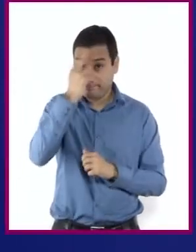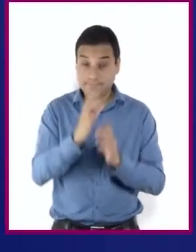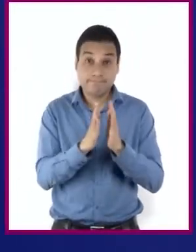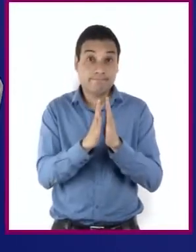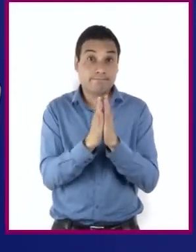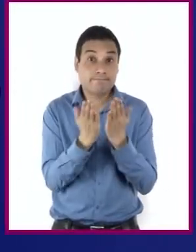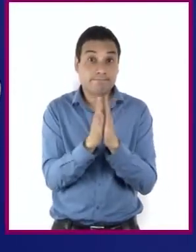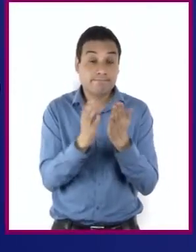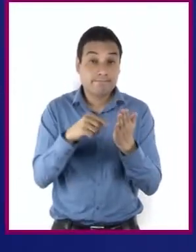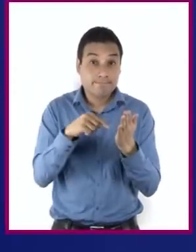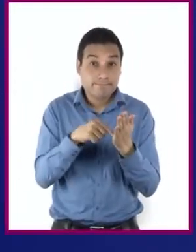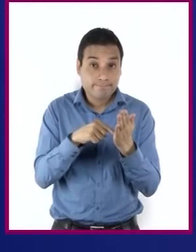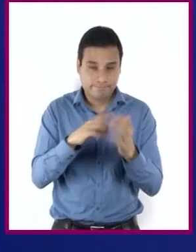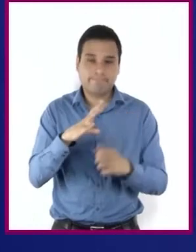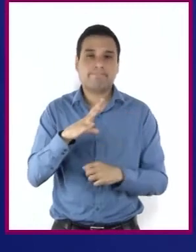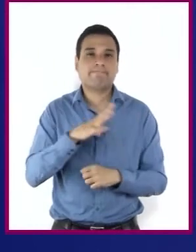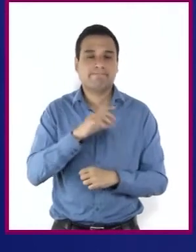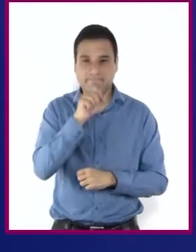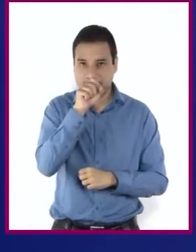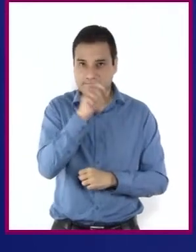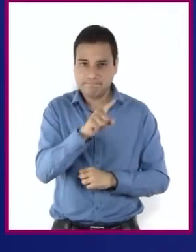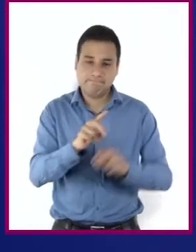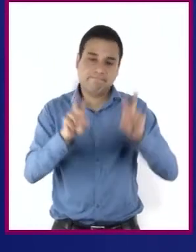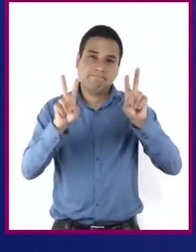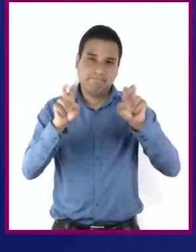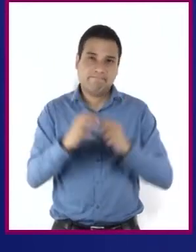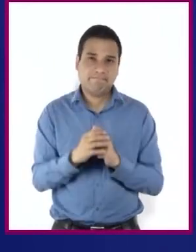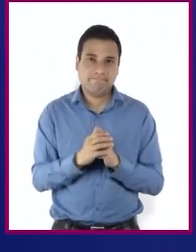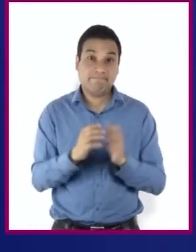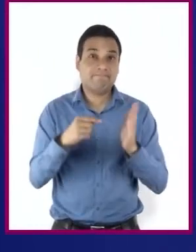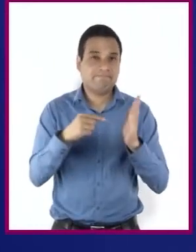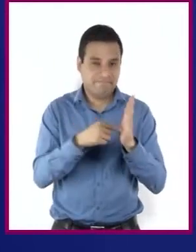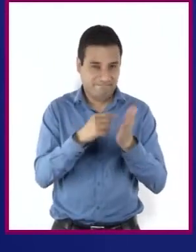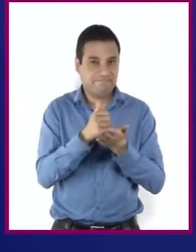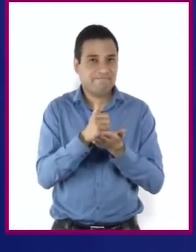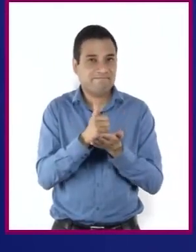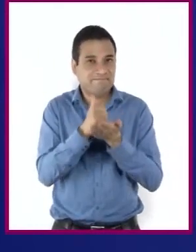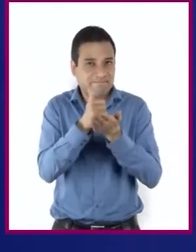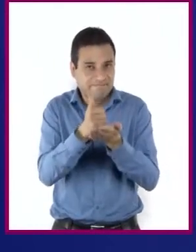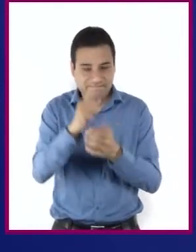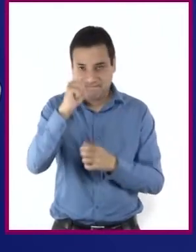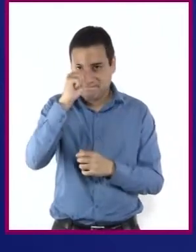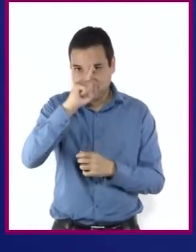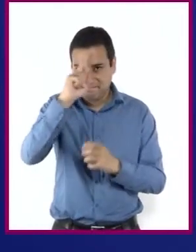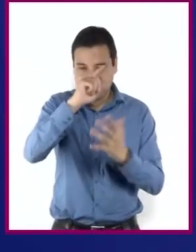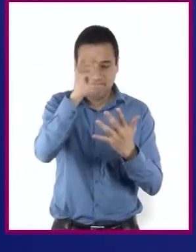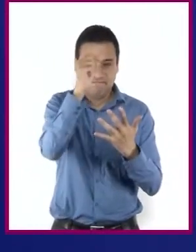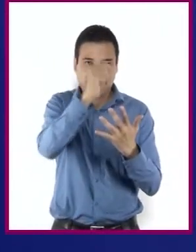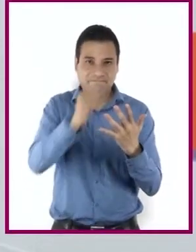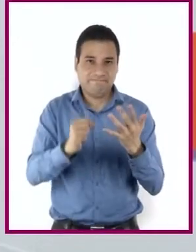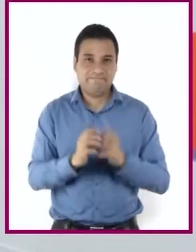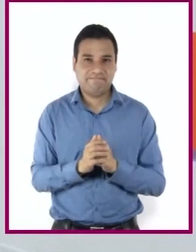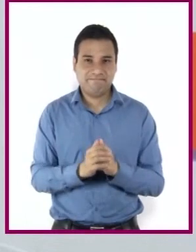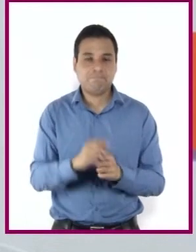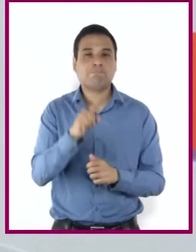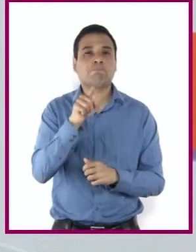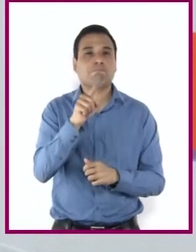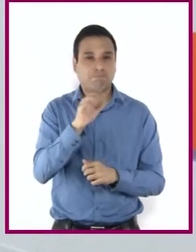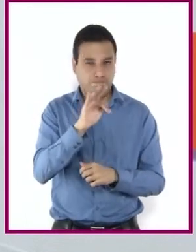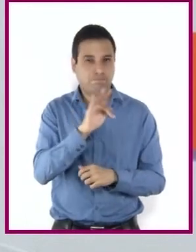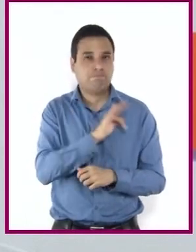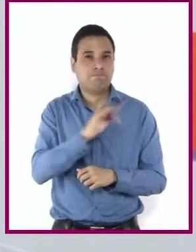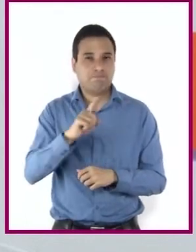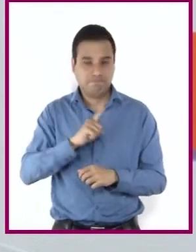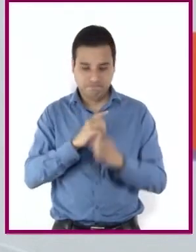de texto pueden encontrar algunos de los instrumentos que mencionamos en la sesión que les pueden ayudar en la